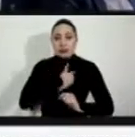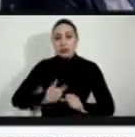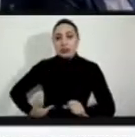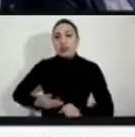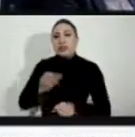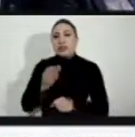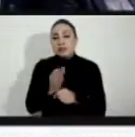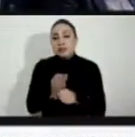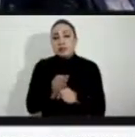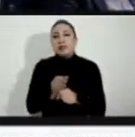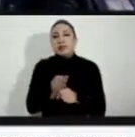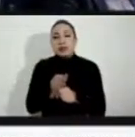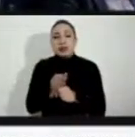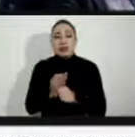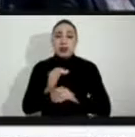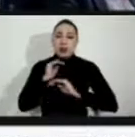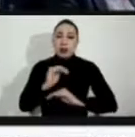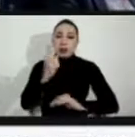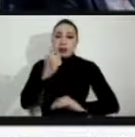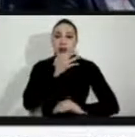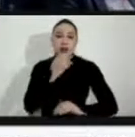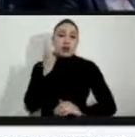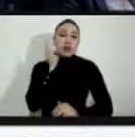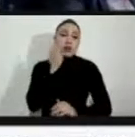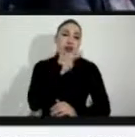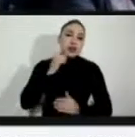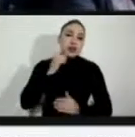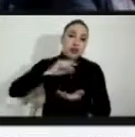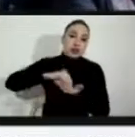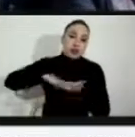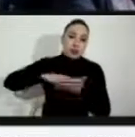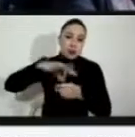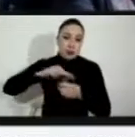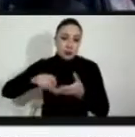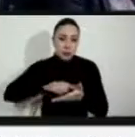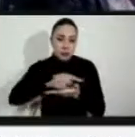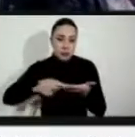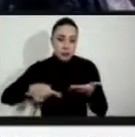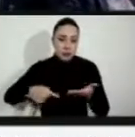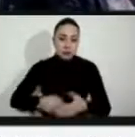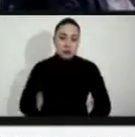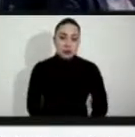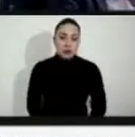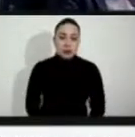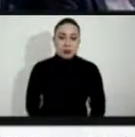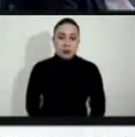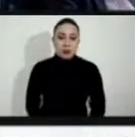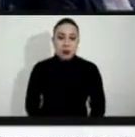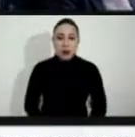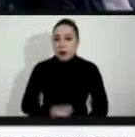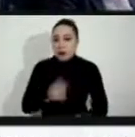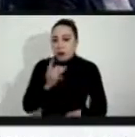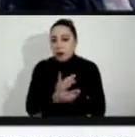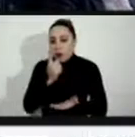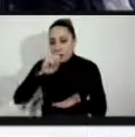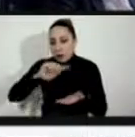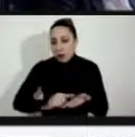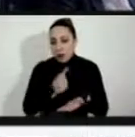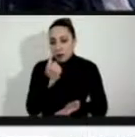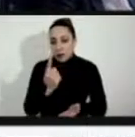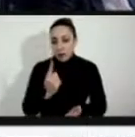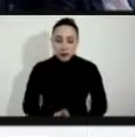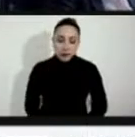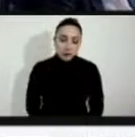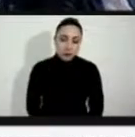electrónico hasta por un minuto con la finalidad de recoger la votación nominal del dictamen en lo general y en lo particular en un solo acto.